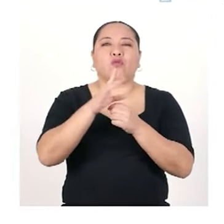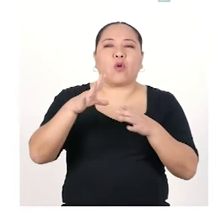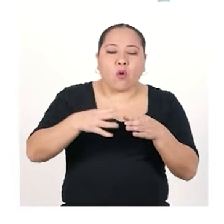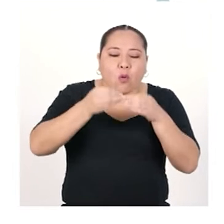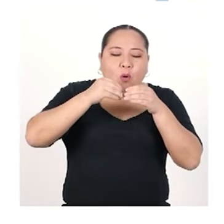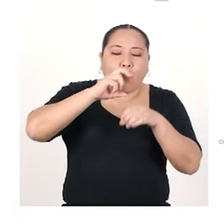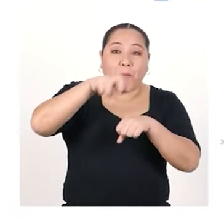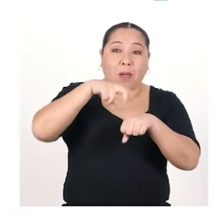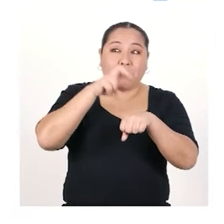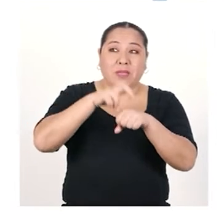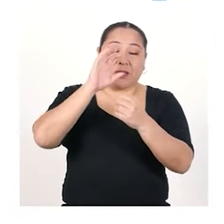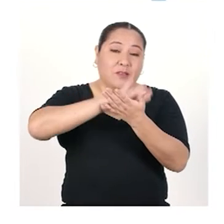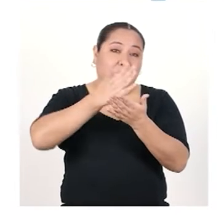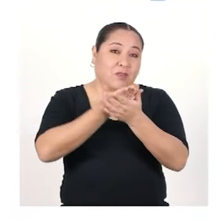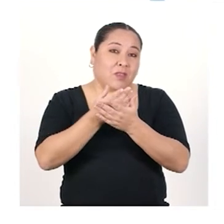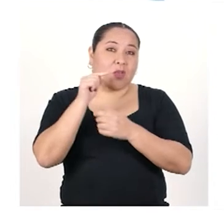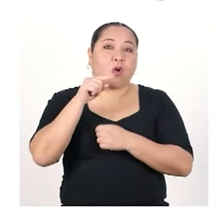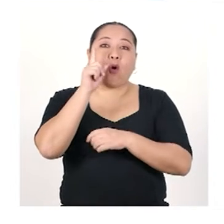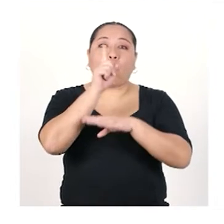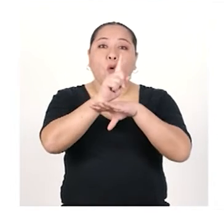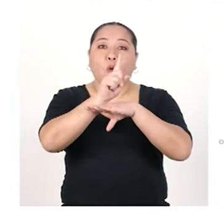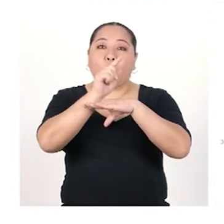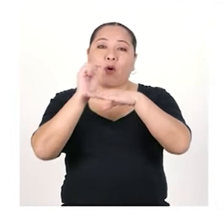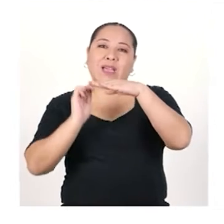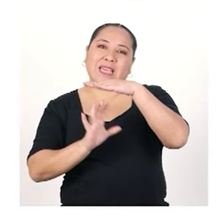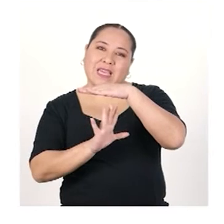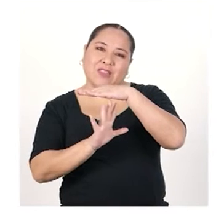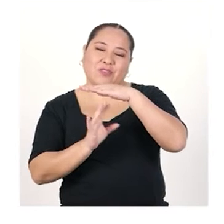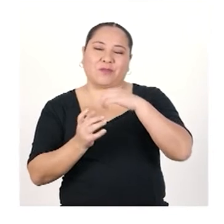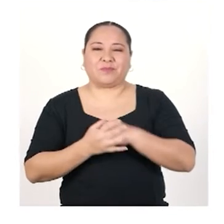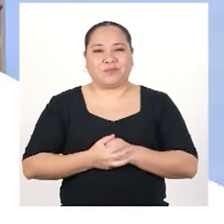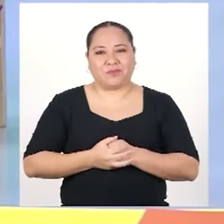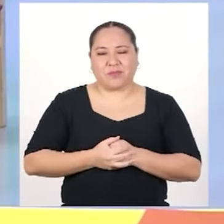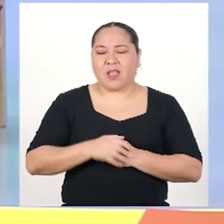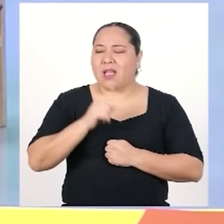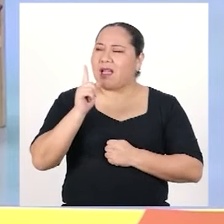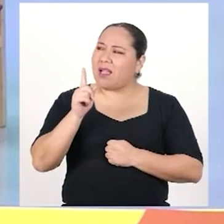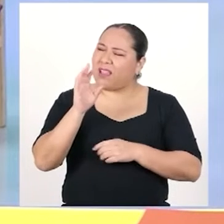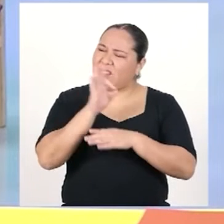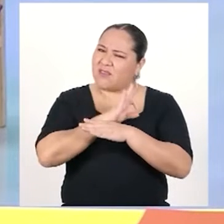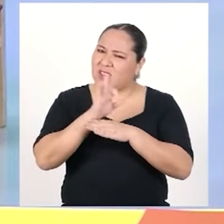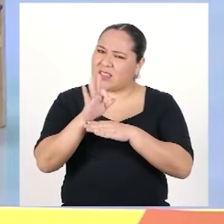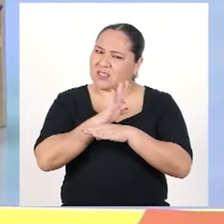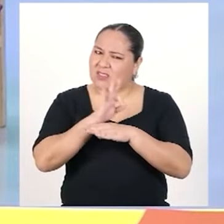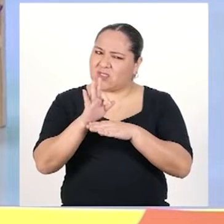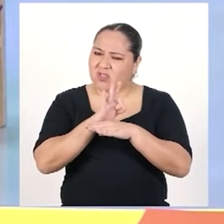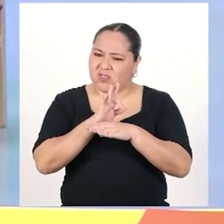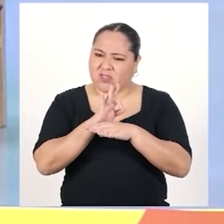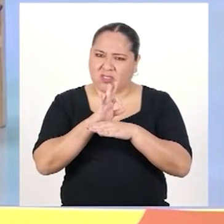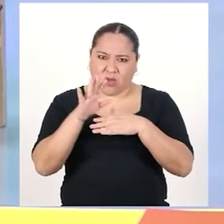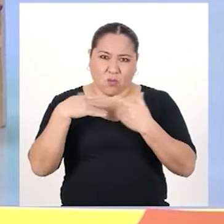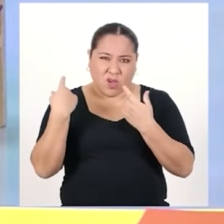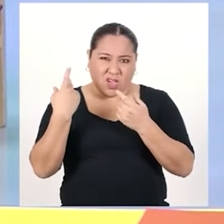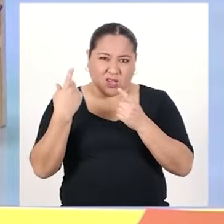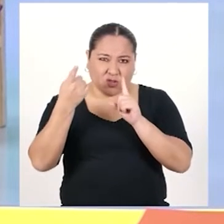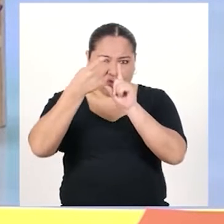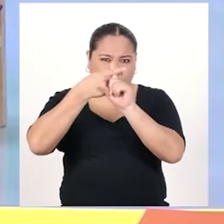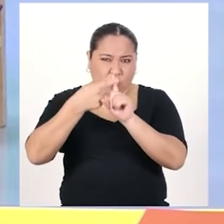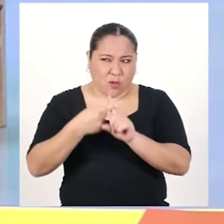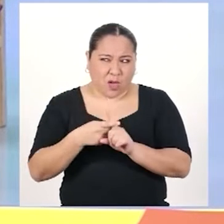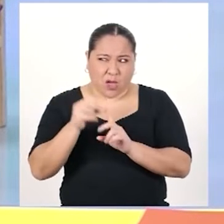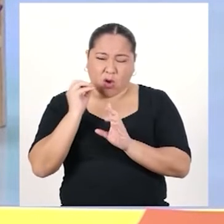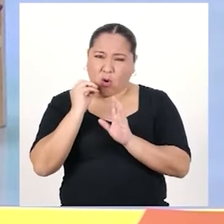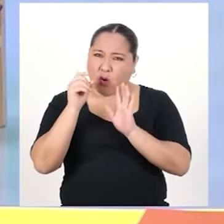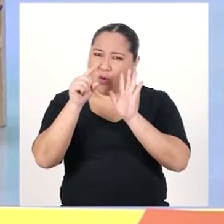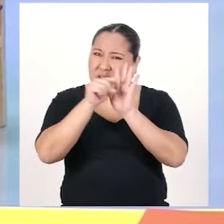de una bolsa de papitas fritas es un quinto. ¿Y las fracciones se pueden